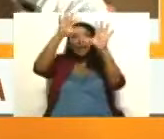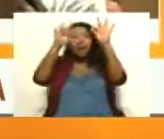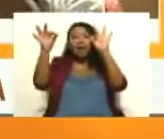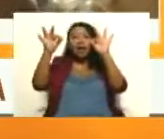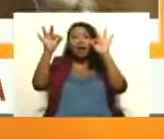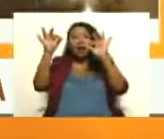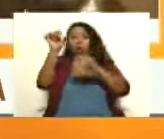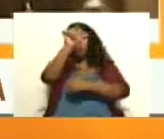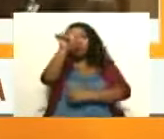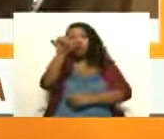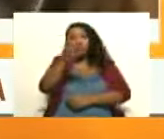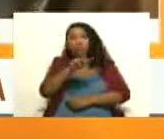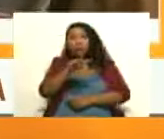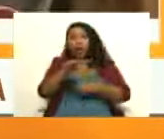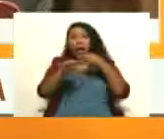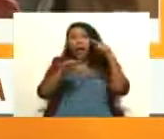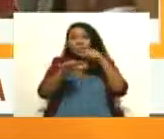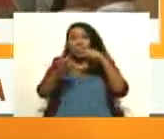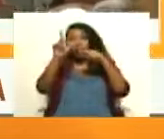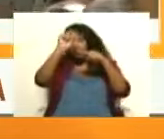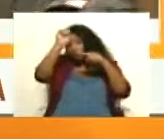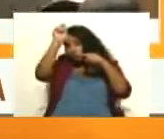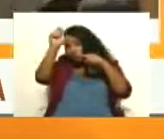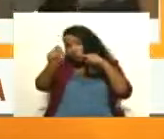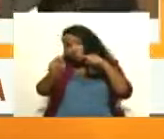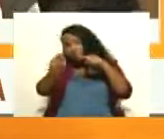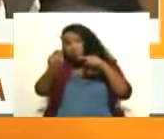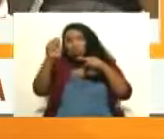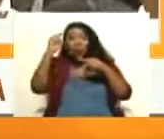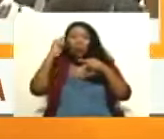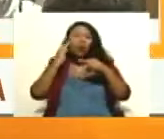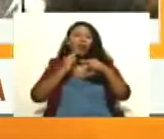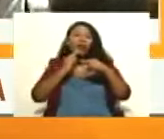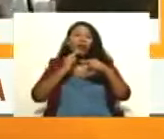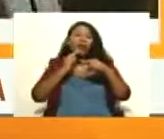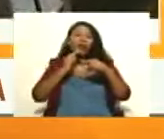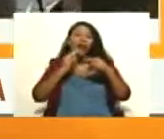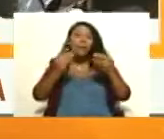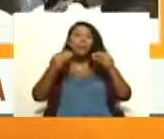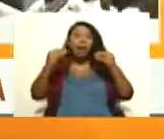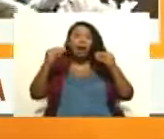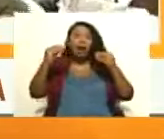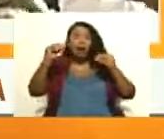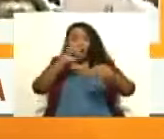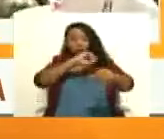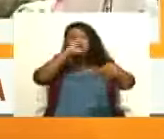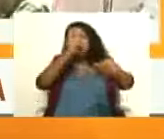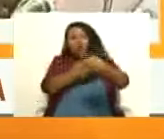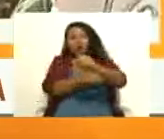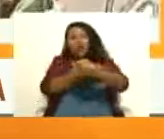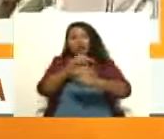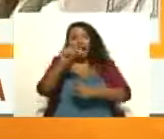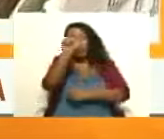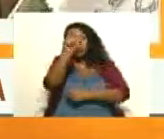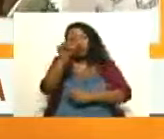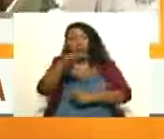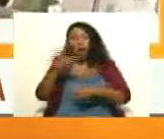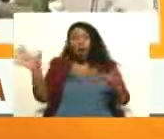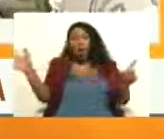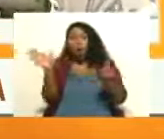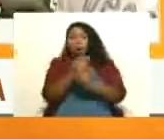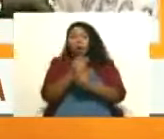fue un reconocimiento de Bolívar al heroísmo, a la fuerza con la que Guayana había